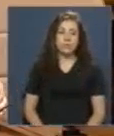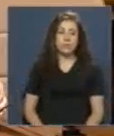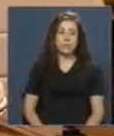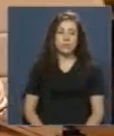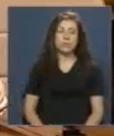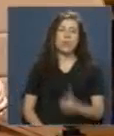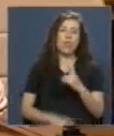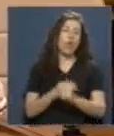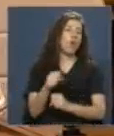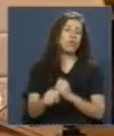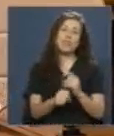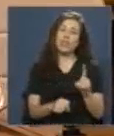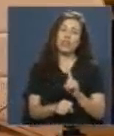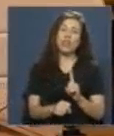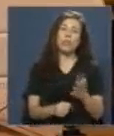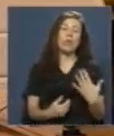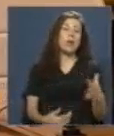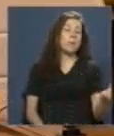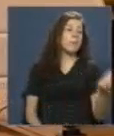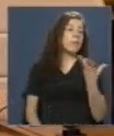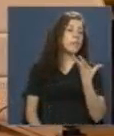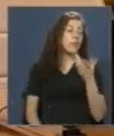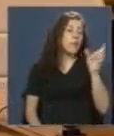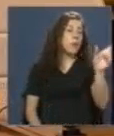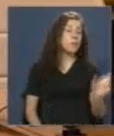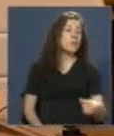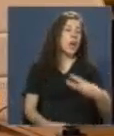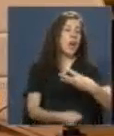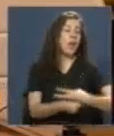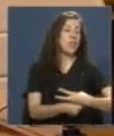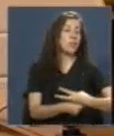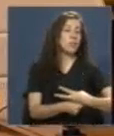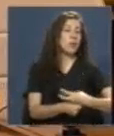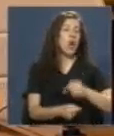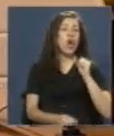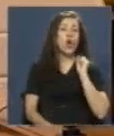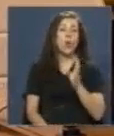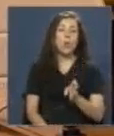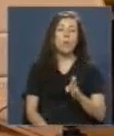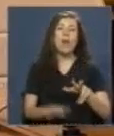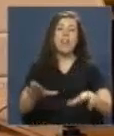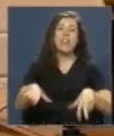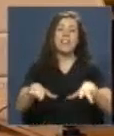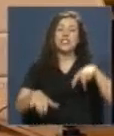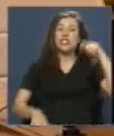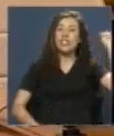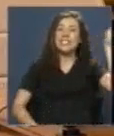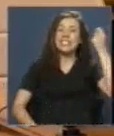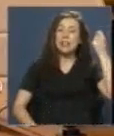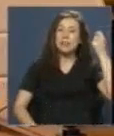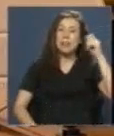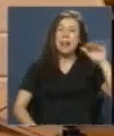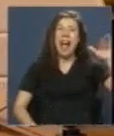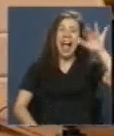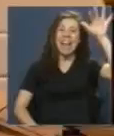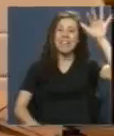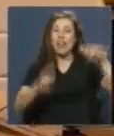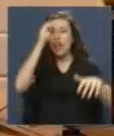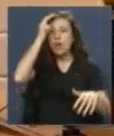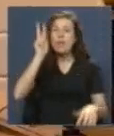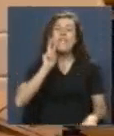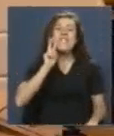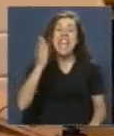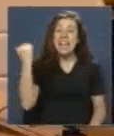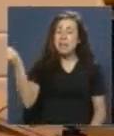2 años, porque como me dijo un adulto mayor en el club 18 de septiembre, en la parte alta de Coquimbo, el día